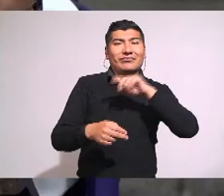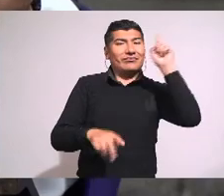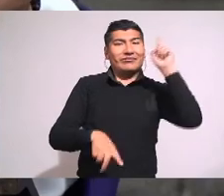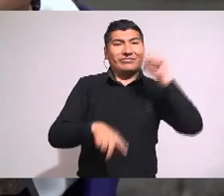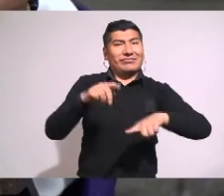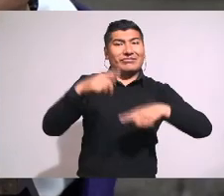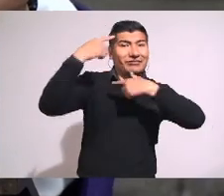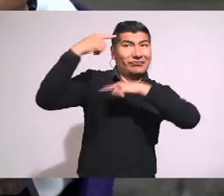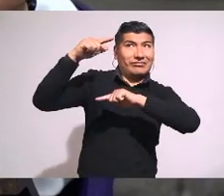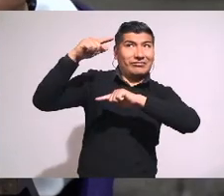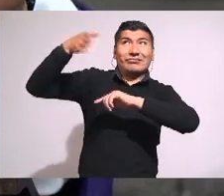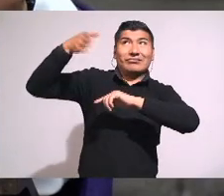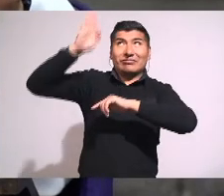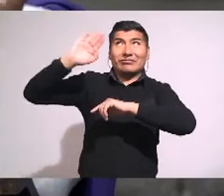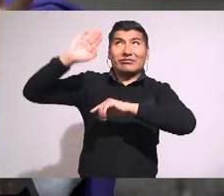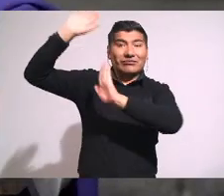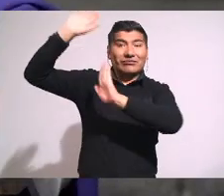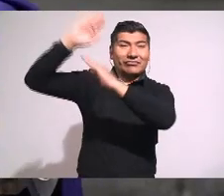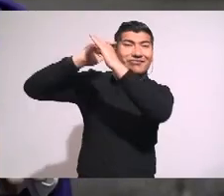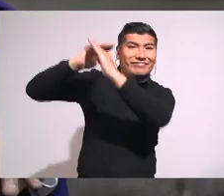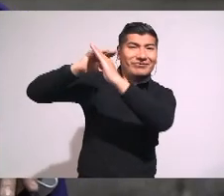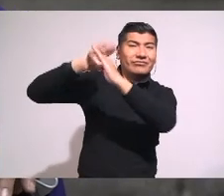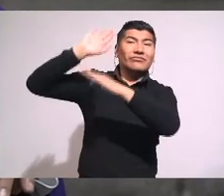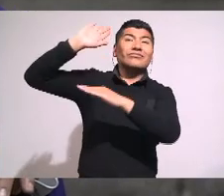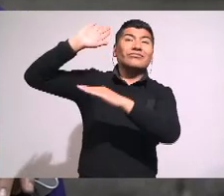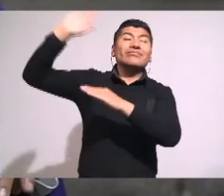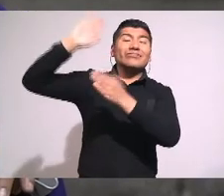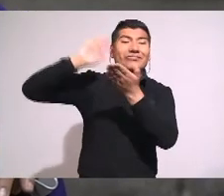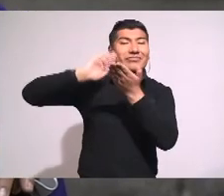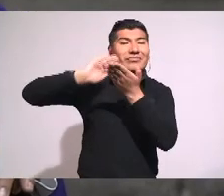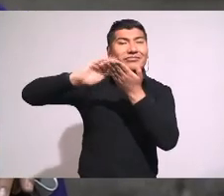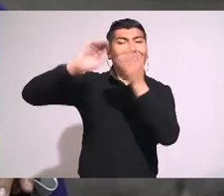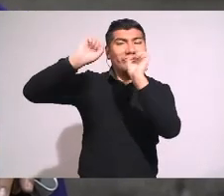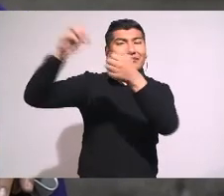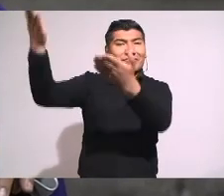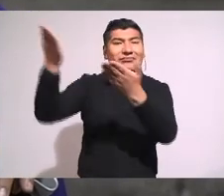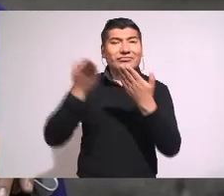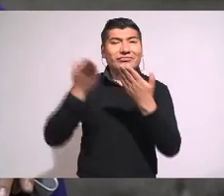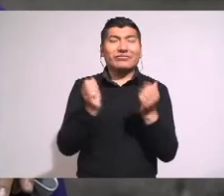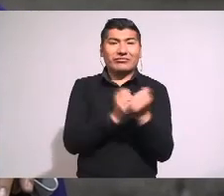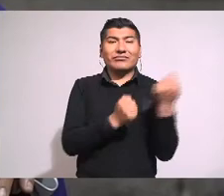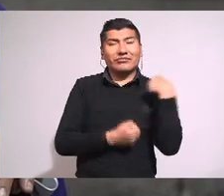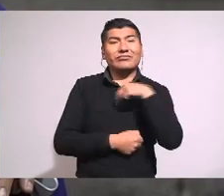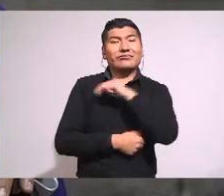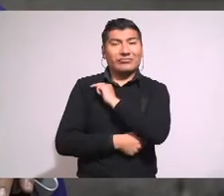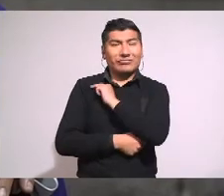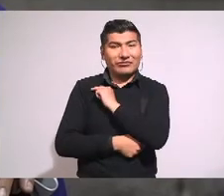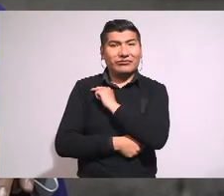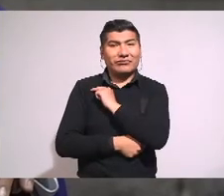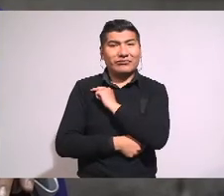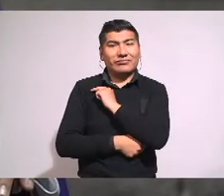límites a Dios en el perdón que puede realizar a través nuestro.